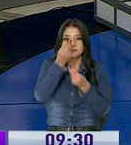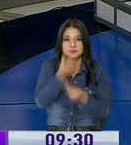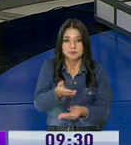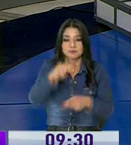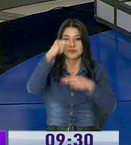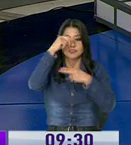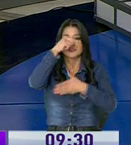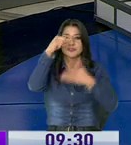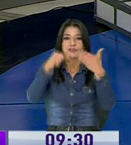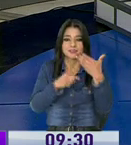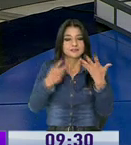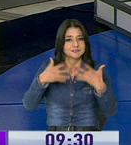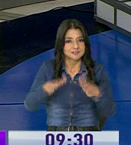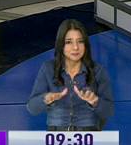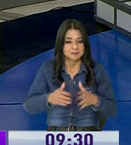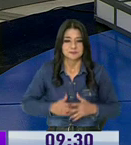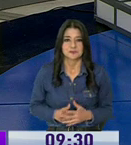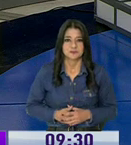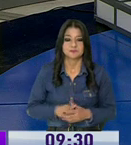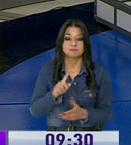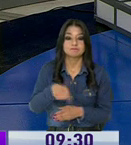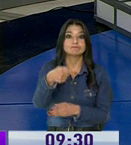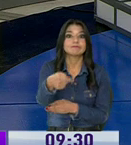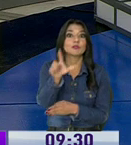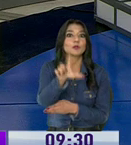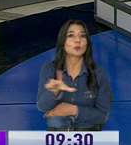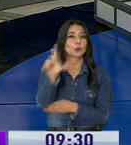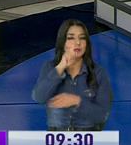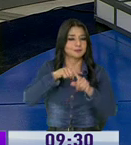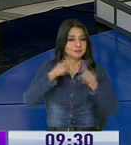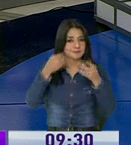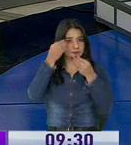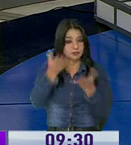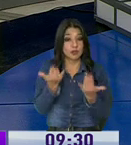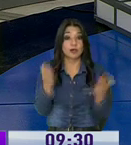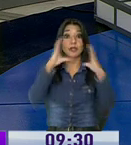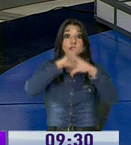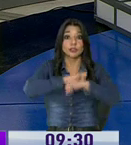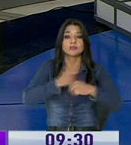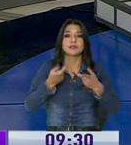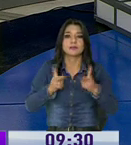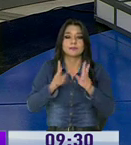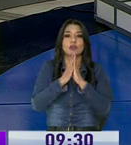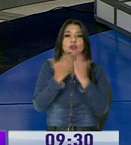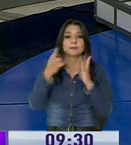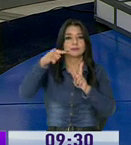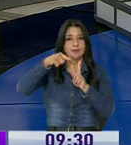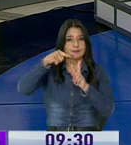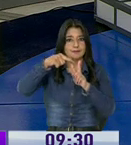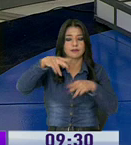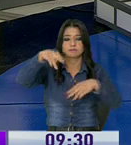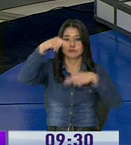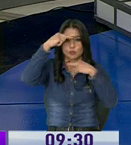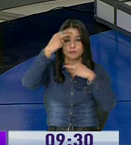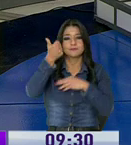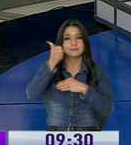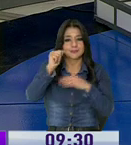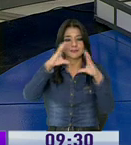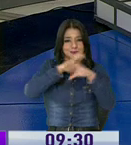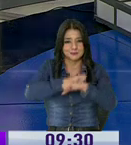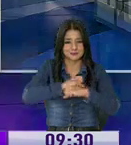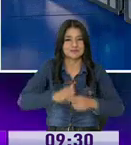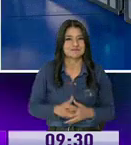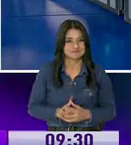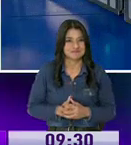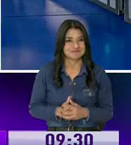compartir estas horas del informativo junto a ustedes. El lunes habrá mucha información y hoy en la noche también hay información en el comercio estelar,